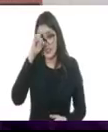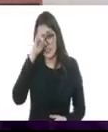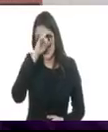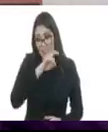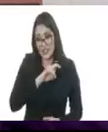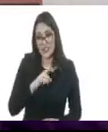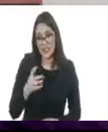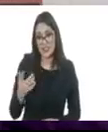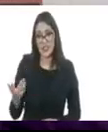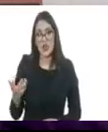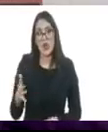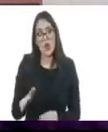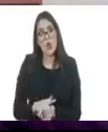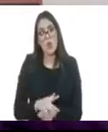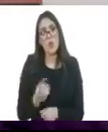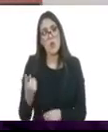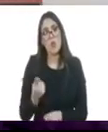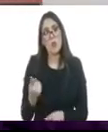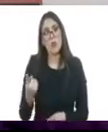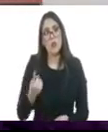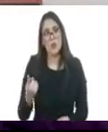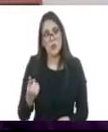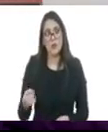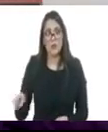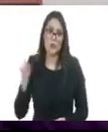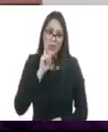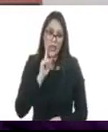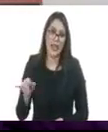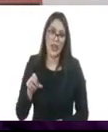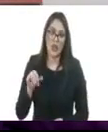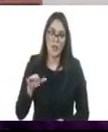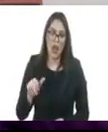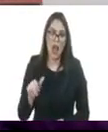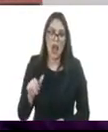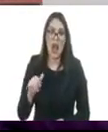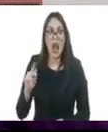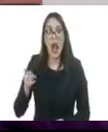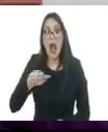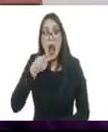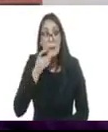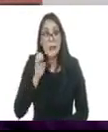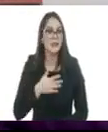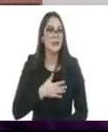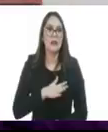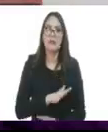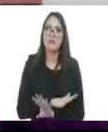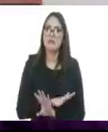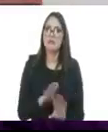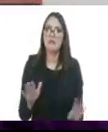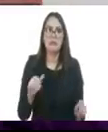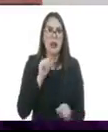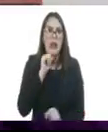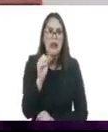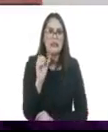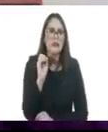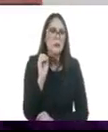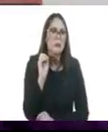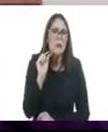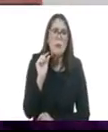complicado porque Jerónima no habla español, ¿no? Habla muy poquito español.